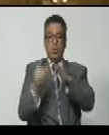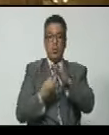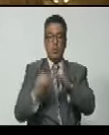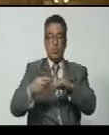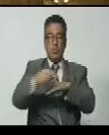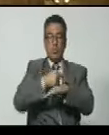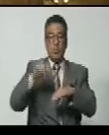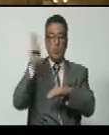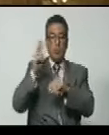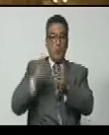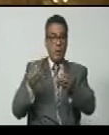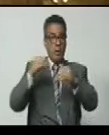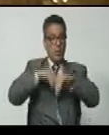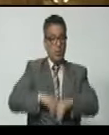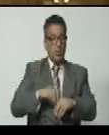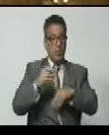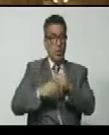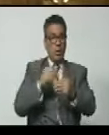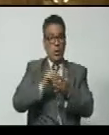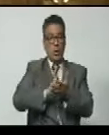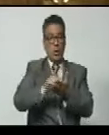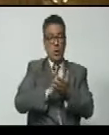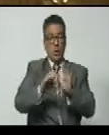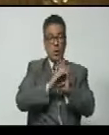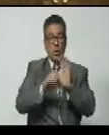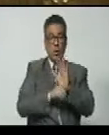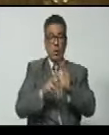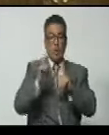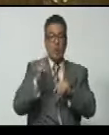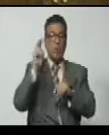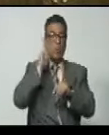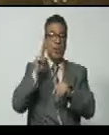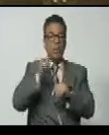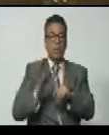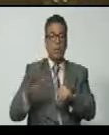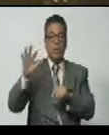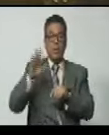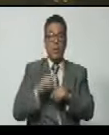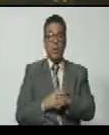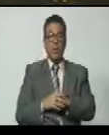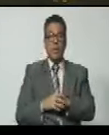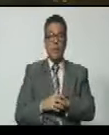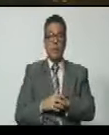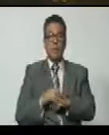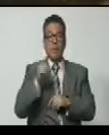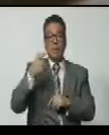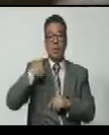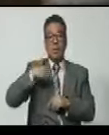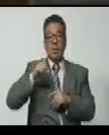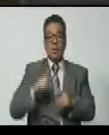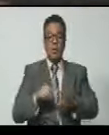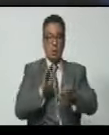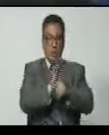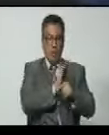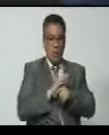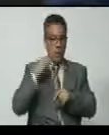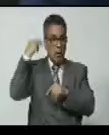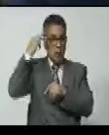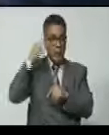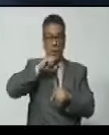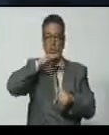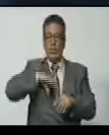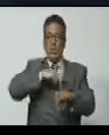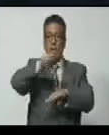Estado venezolano, de acuerdo a lo consagrado en la Constitución de la República Bolivariana de Venezuela, tiene el deber de resguardar la memoria